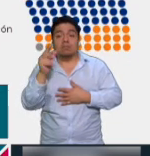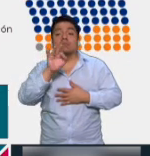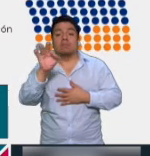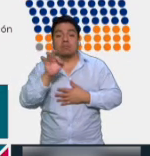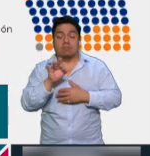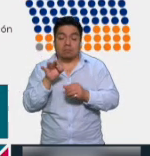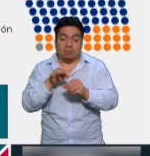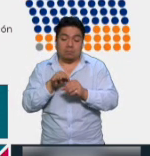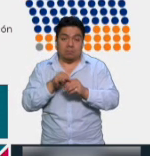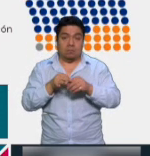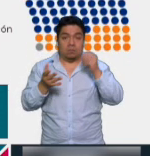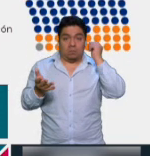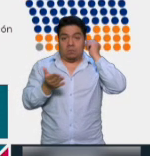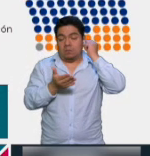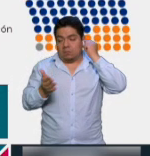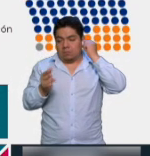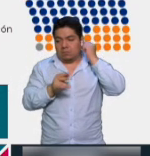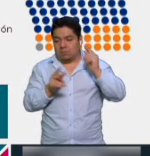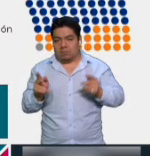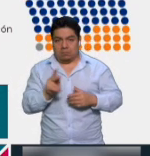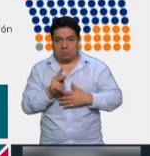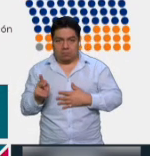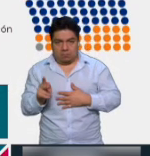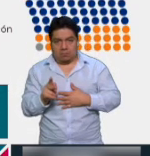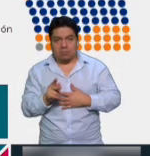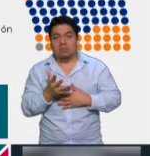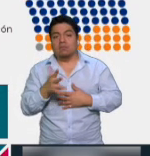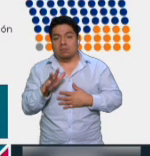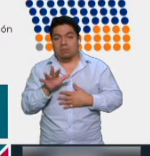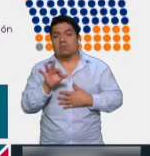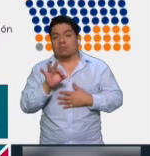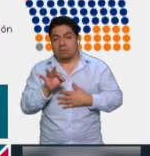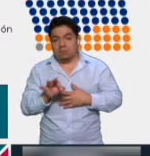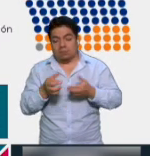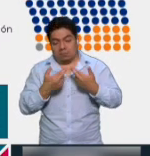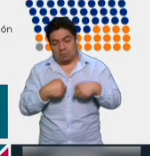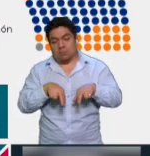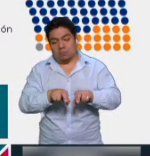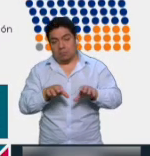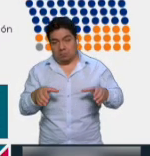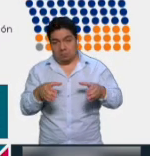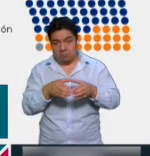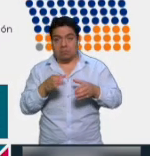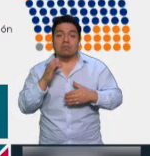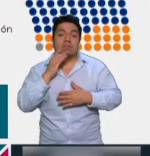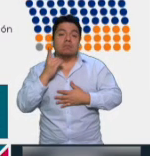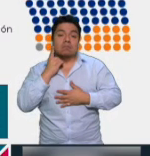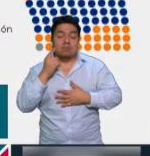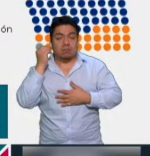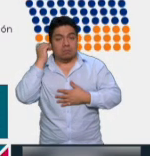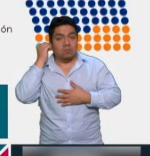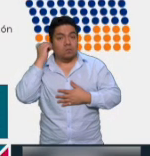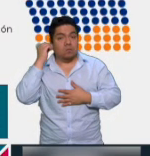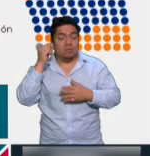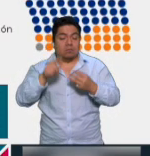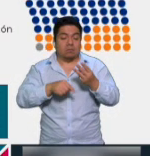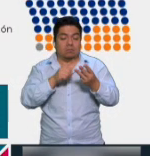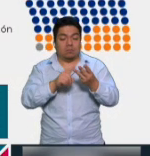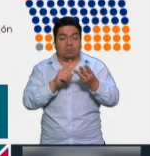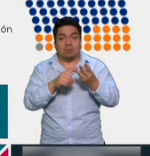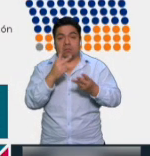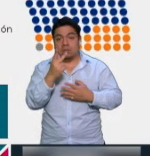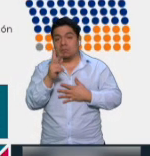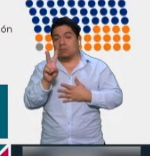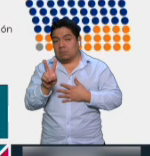de la votación, obtendría el 10% de representación en la Cámara. En el caso del Verde